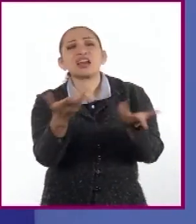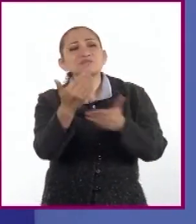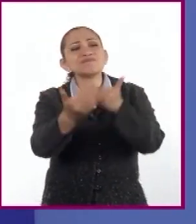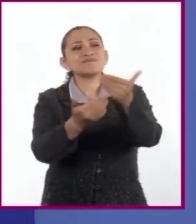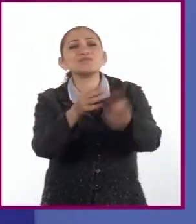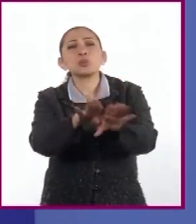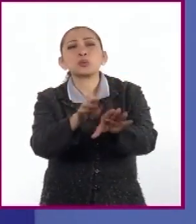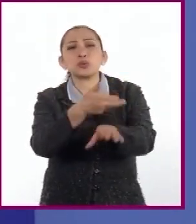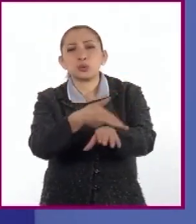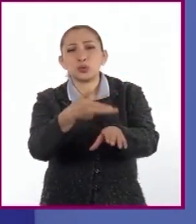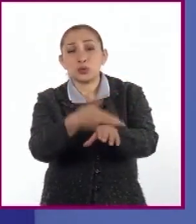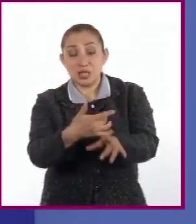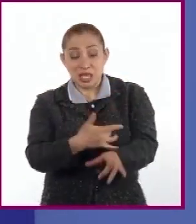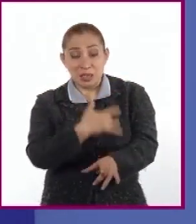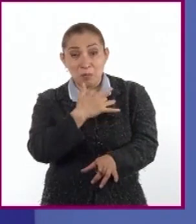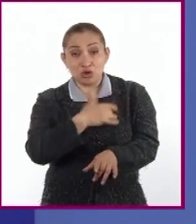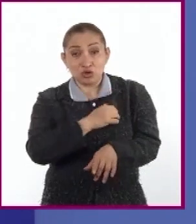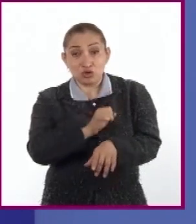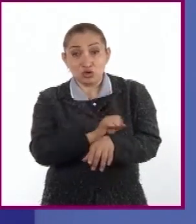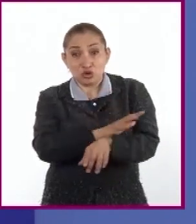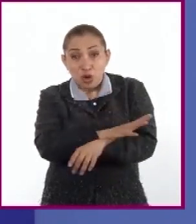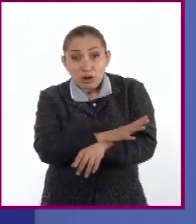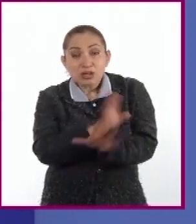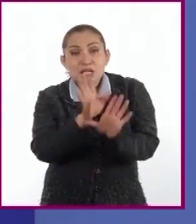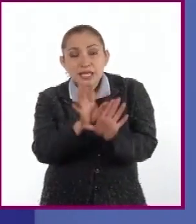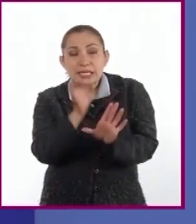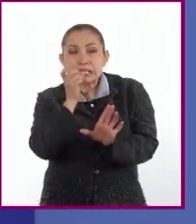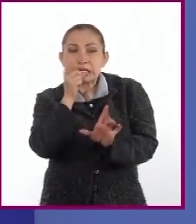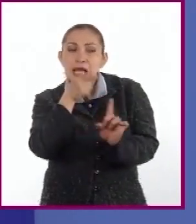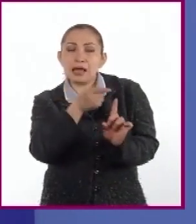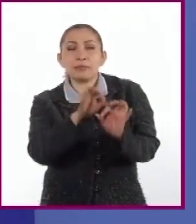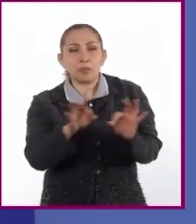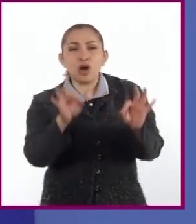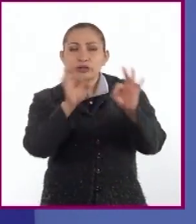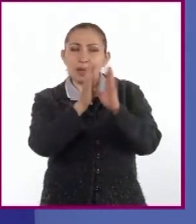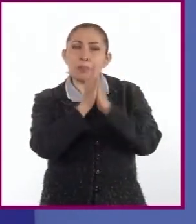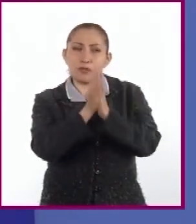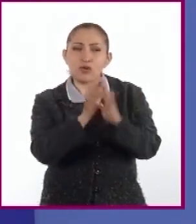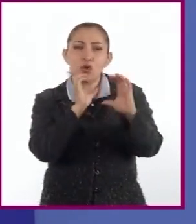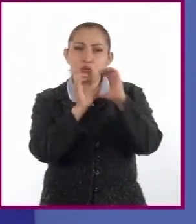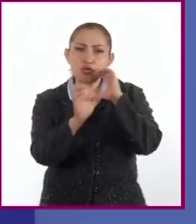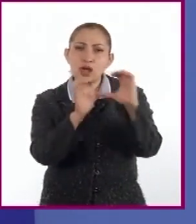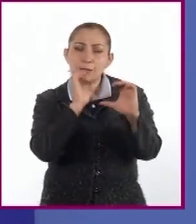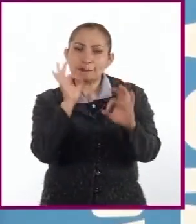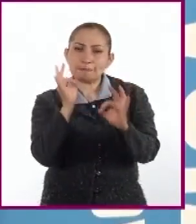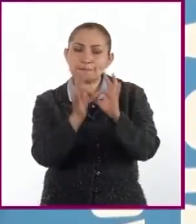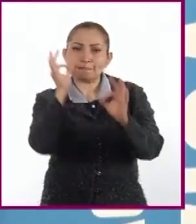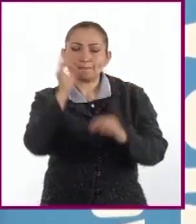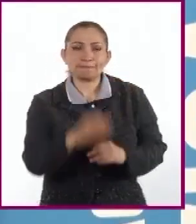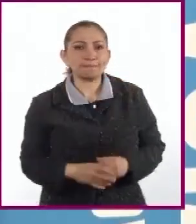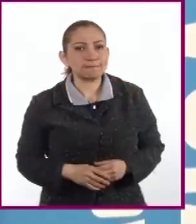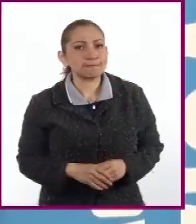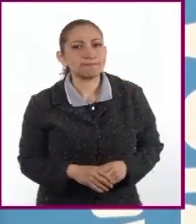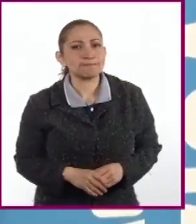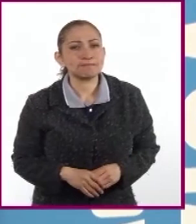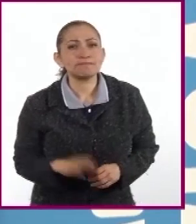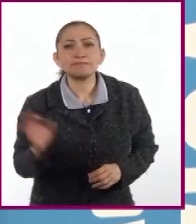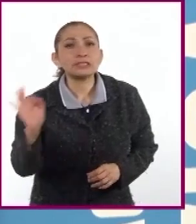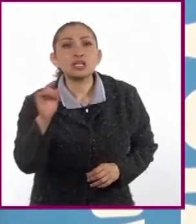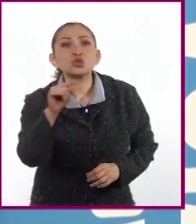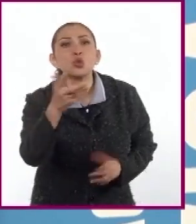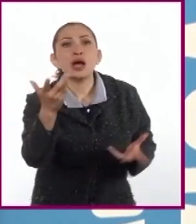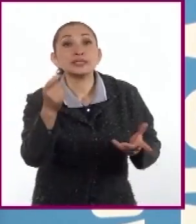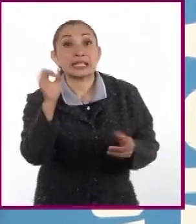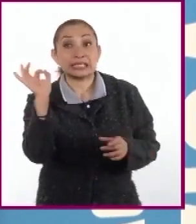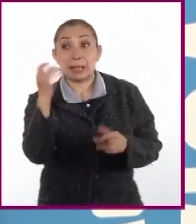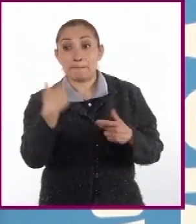situación, las emociones que se manifiestan y destacar la importancia de la comunicación asertiva. ¿Qué hubieran hecho ustedes